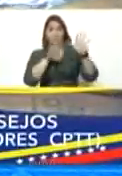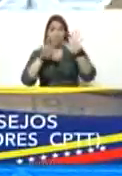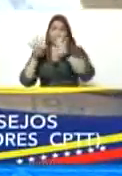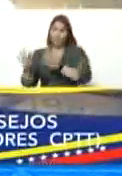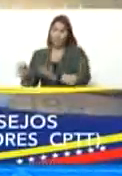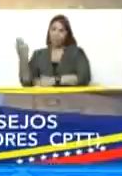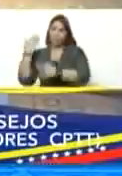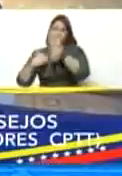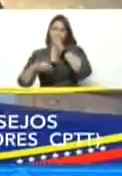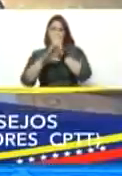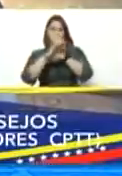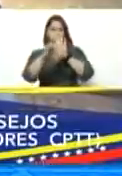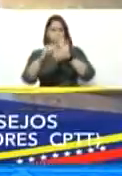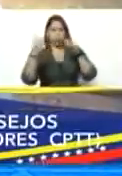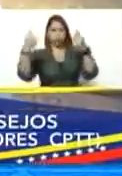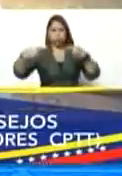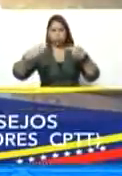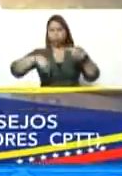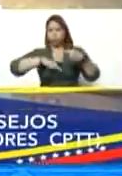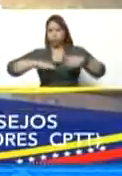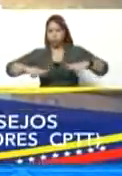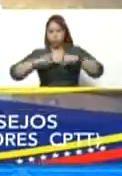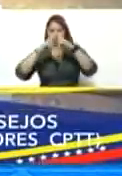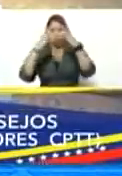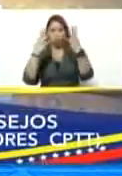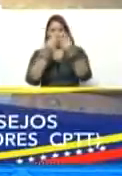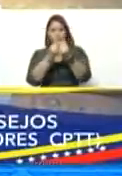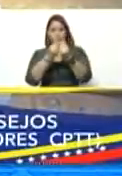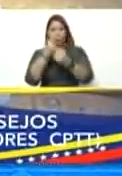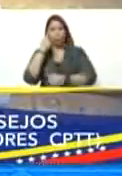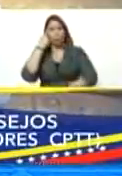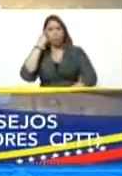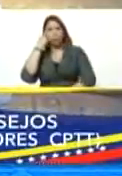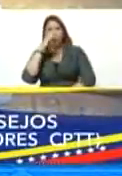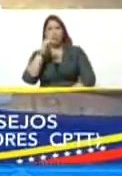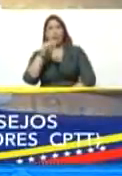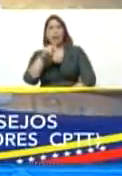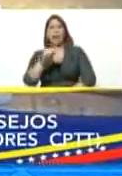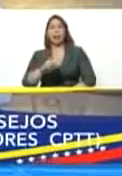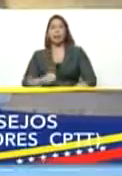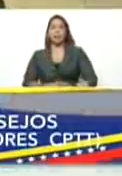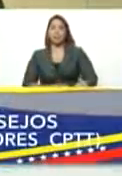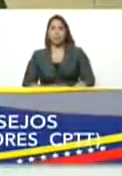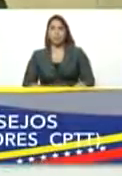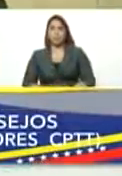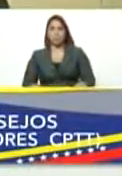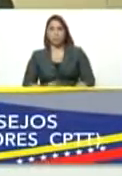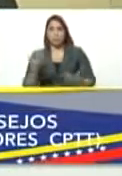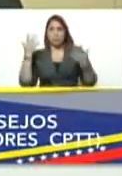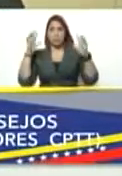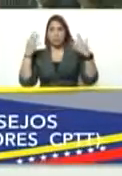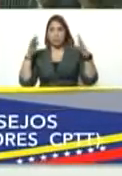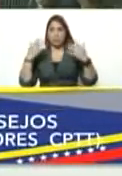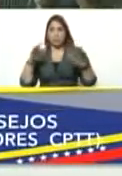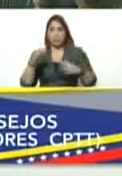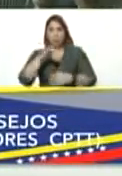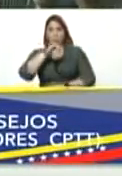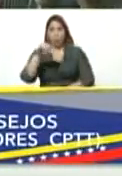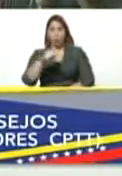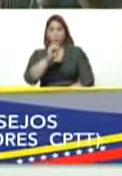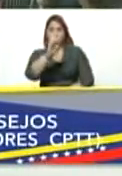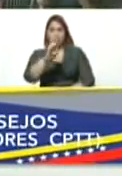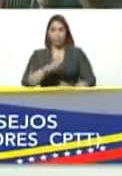allá en la constituyente. Que nos encontramos junto al Chino Cam. Vamos a darle un aplauso a José Salamat